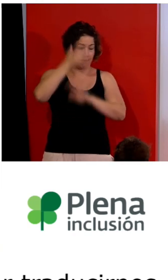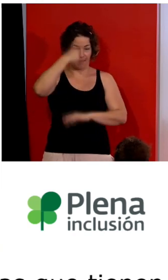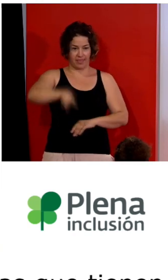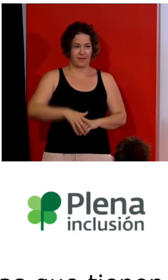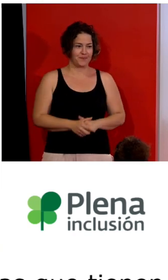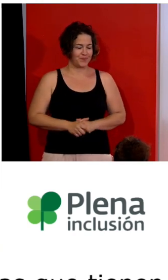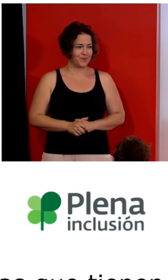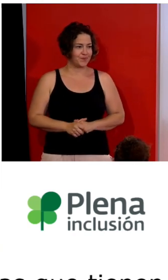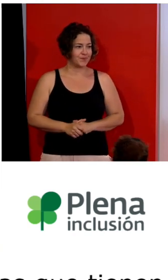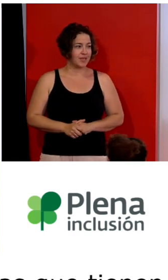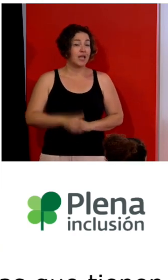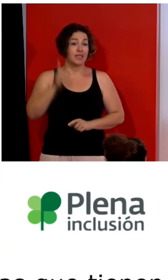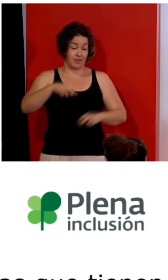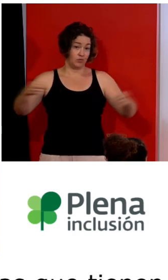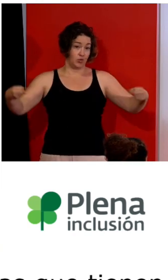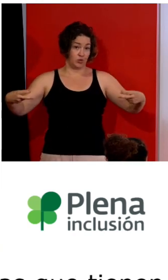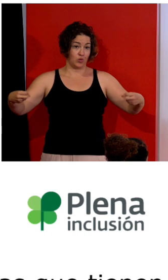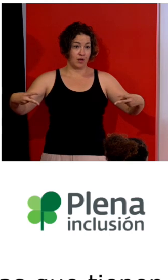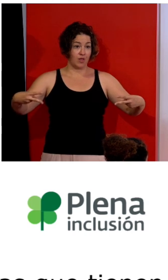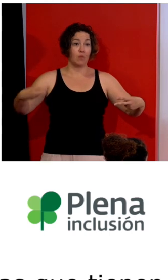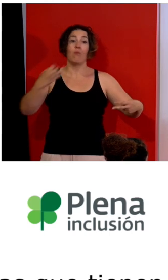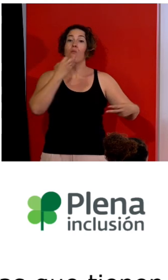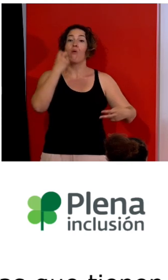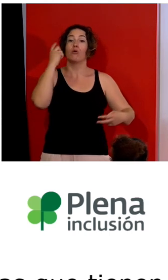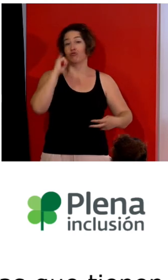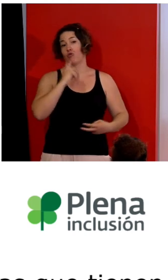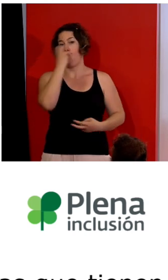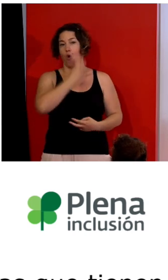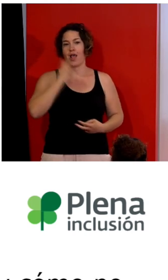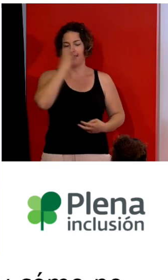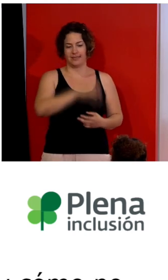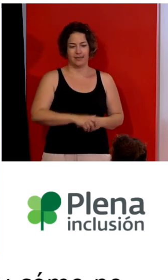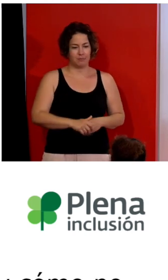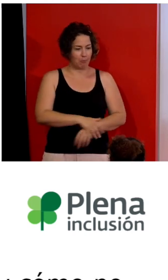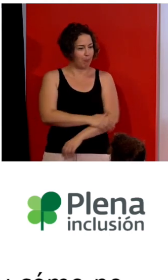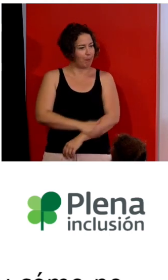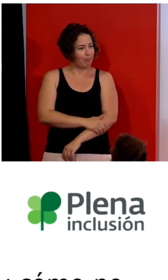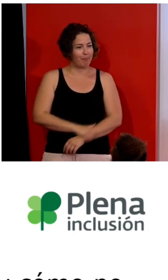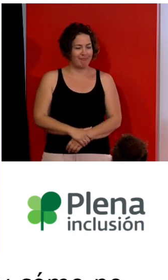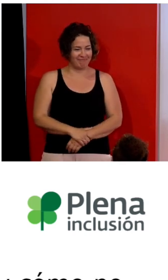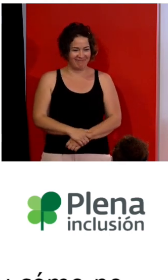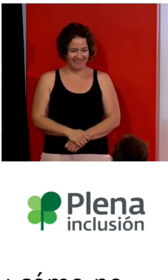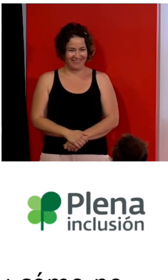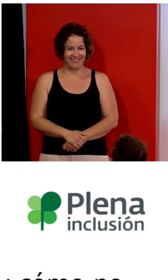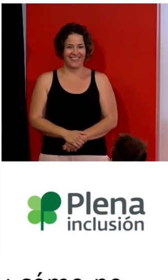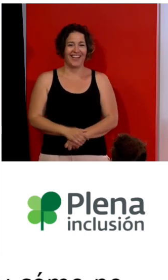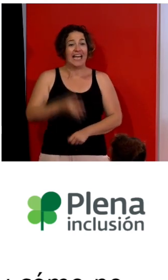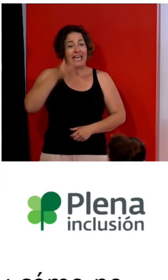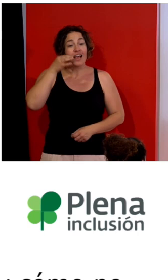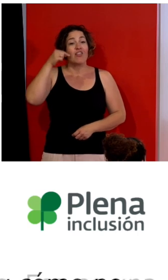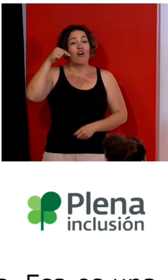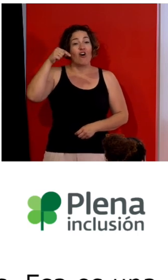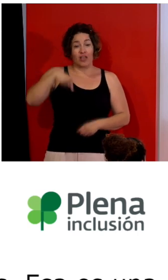no, subtitulada para los que son oralistas. Esa es una realidad que hoy aquí Ana le pone